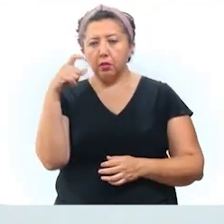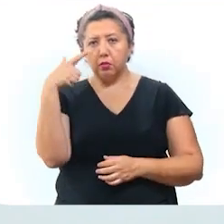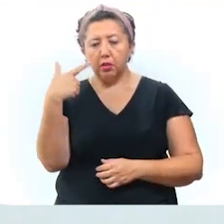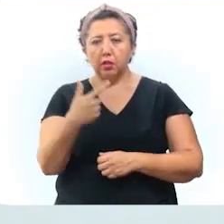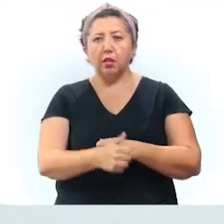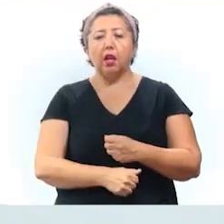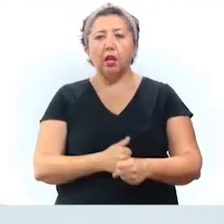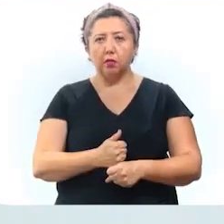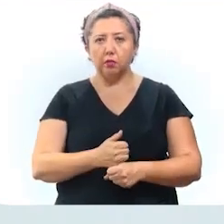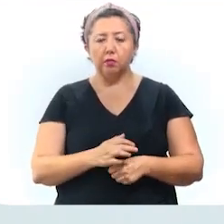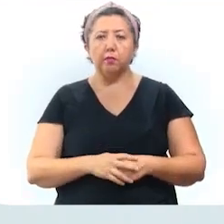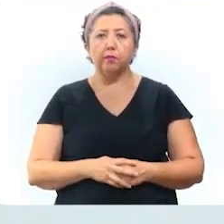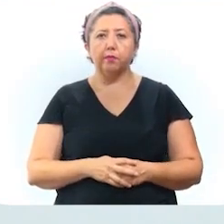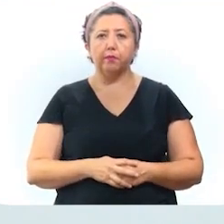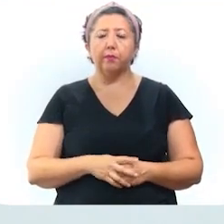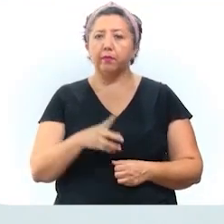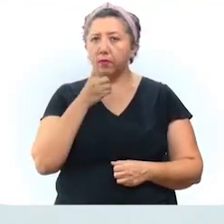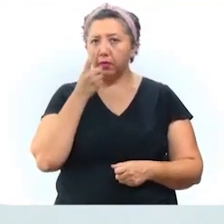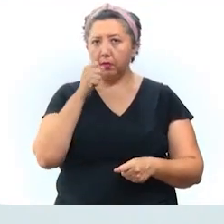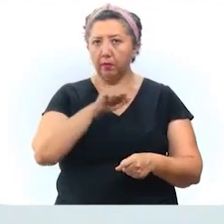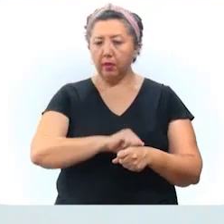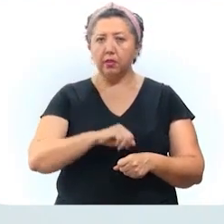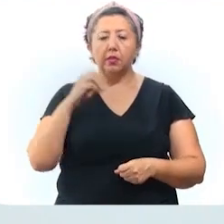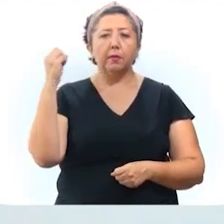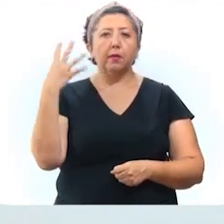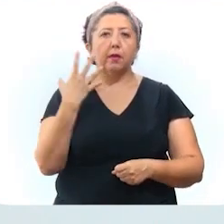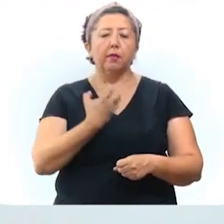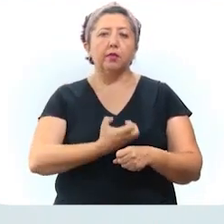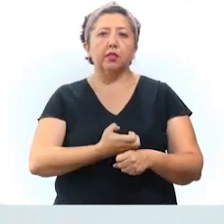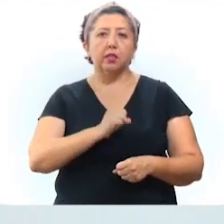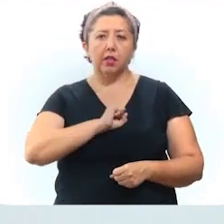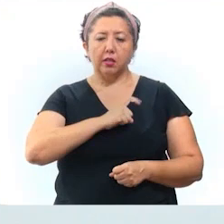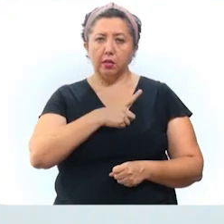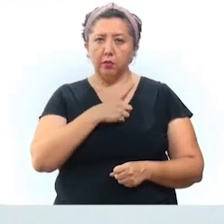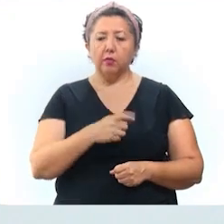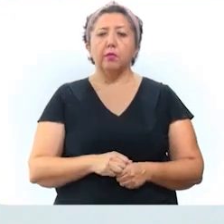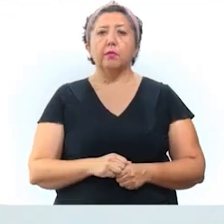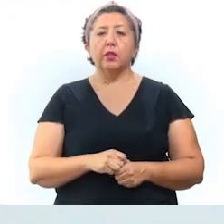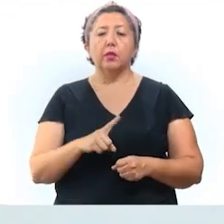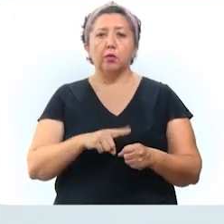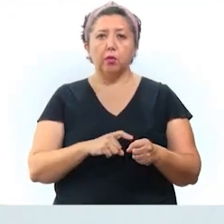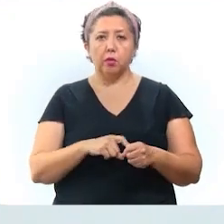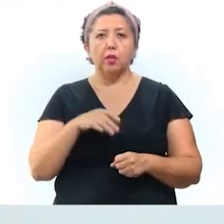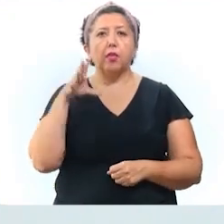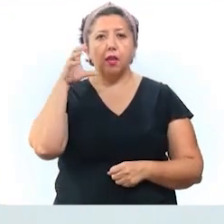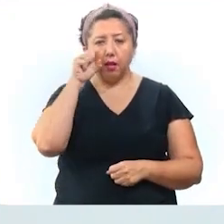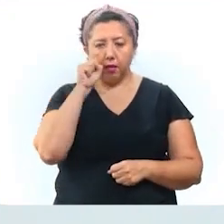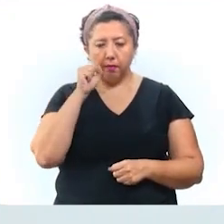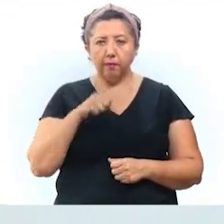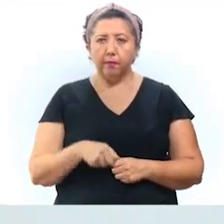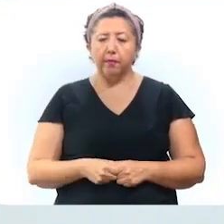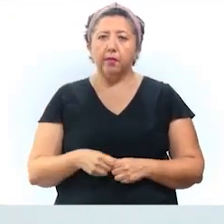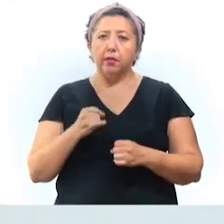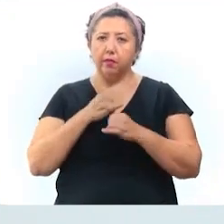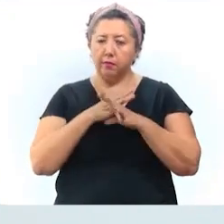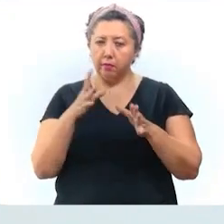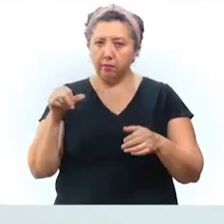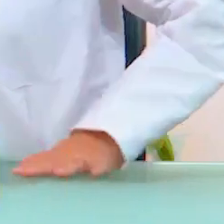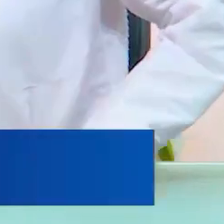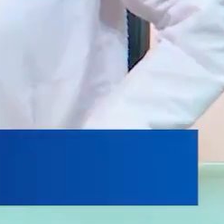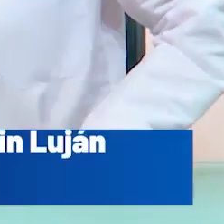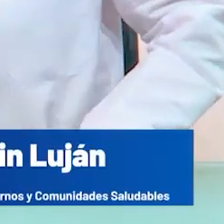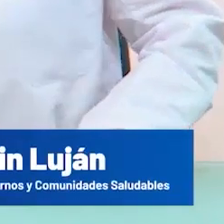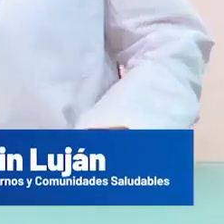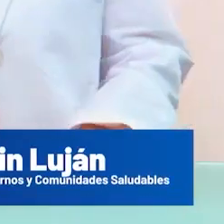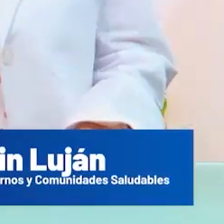a 107 años. Los indicadores semanales de nuestro semáforo estatal de salud marcan color naranja. Este es el reporte del